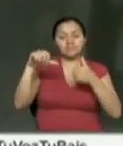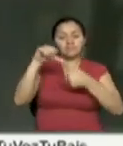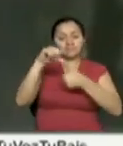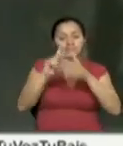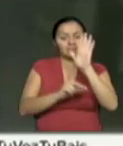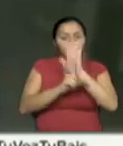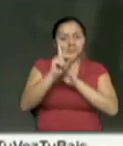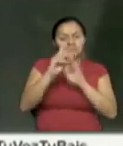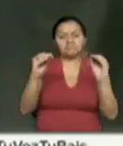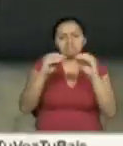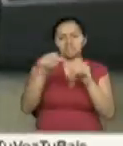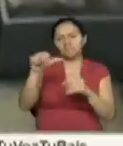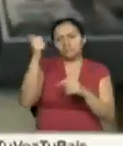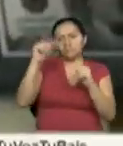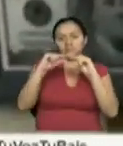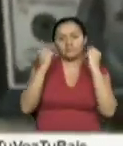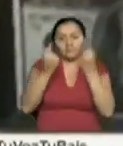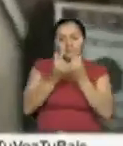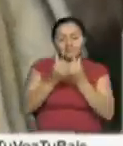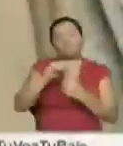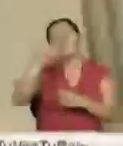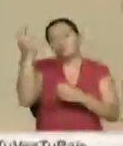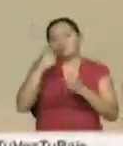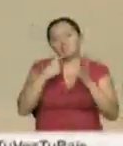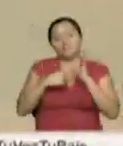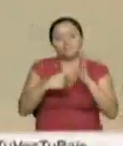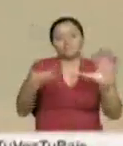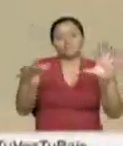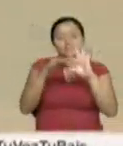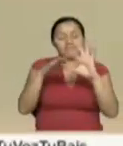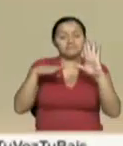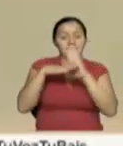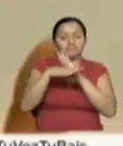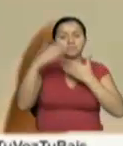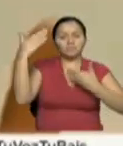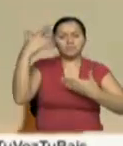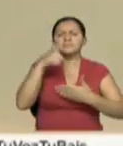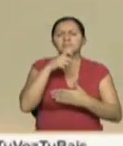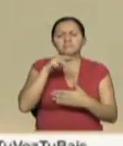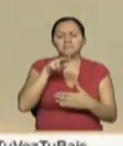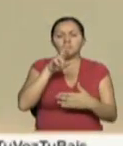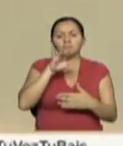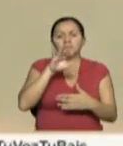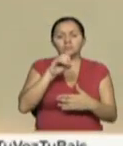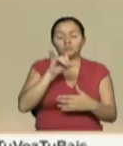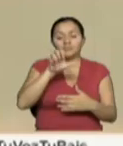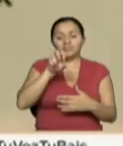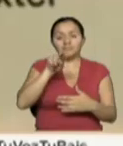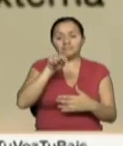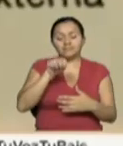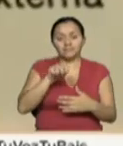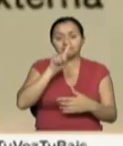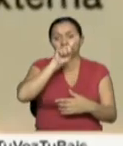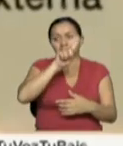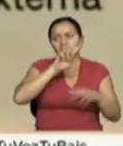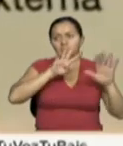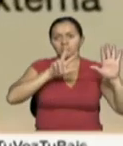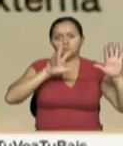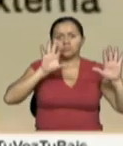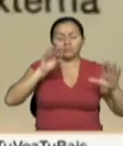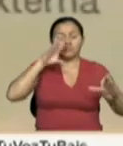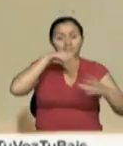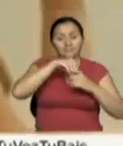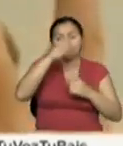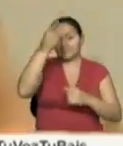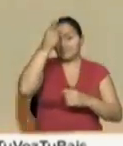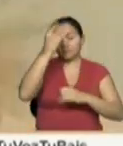Desarrollo, entre otros organismos. Otro ejemplo de la vinculación banca y política es Mauricio Yepes. Hasta 1989 fue parte de la unidad de la